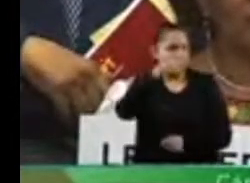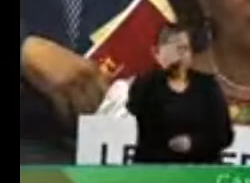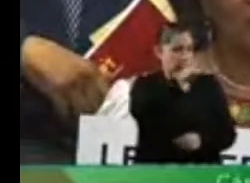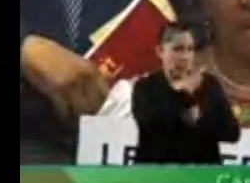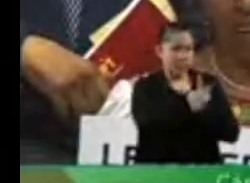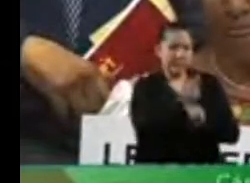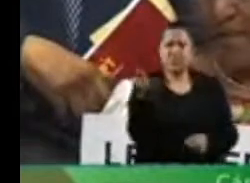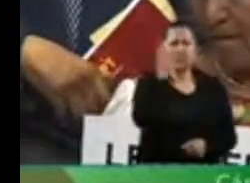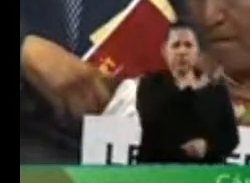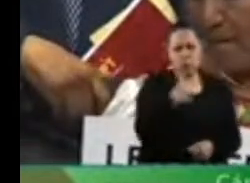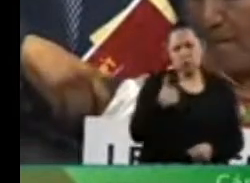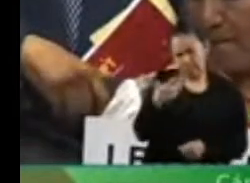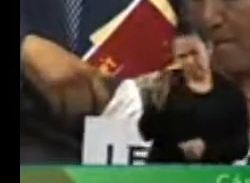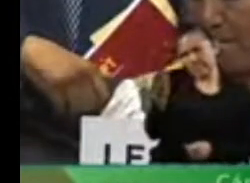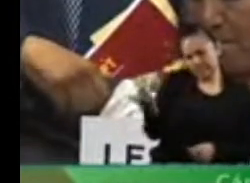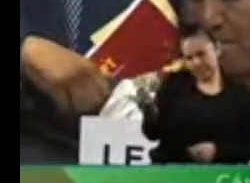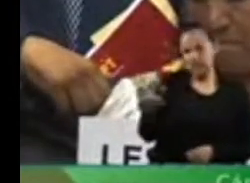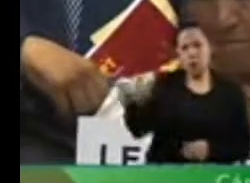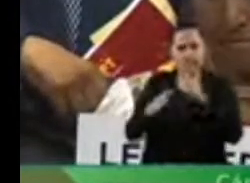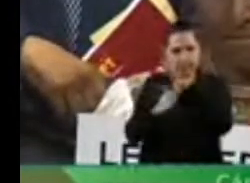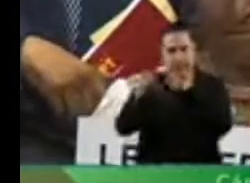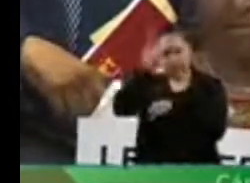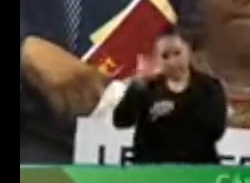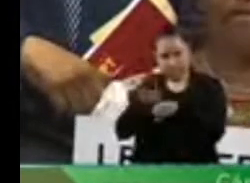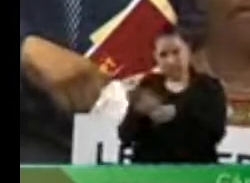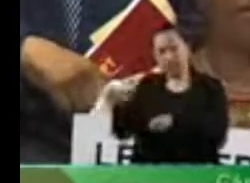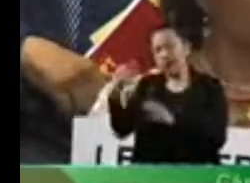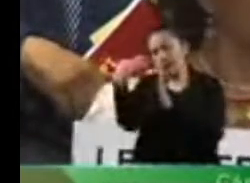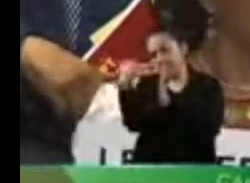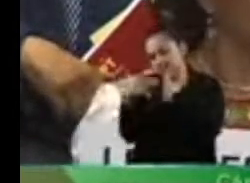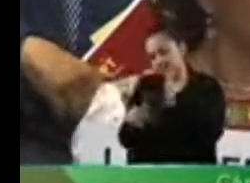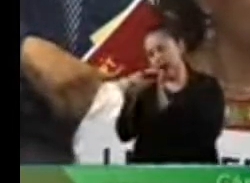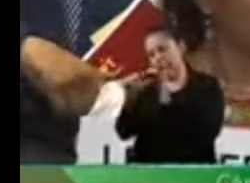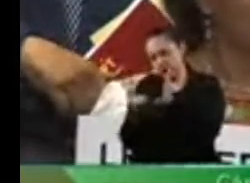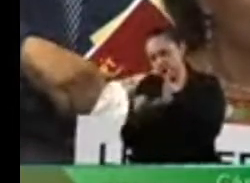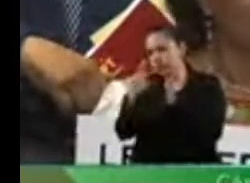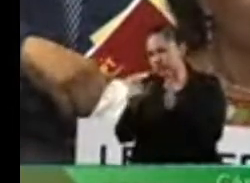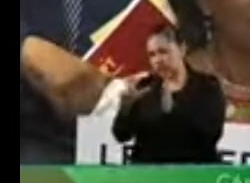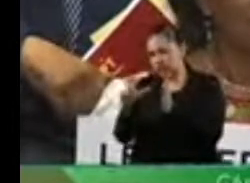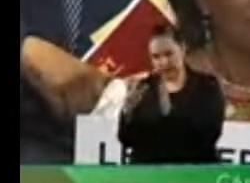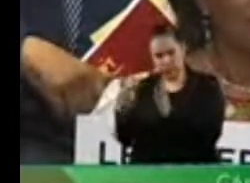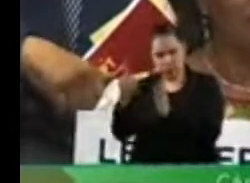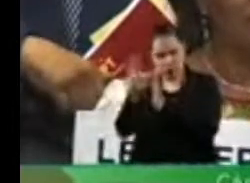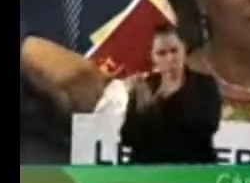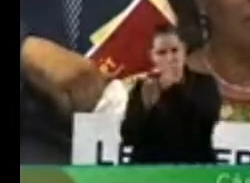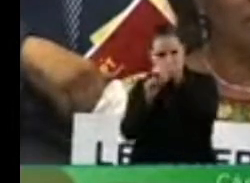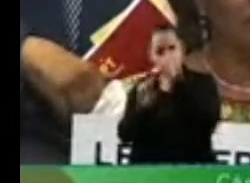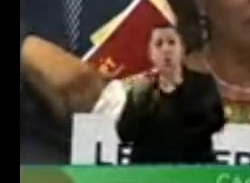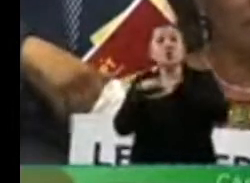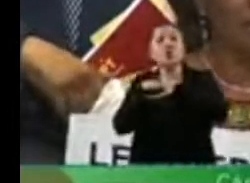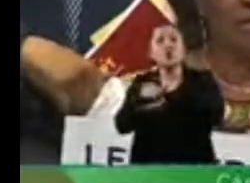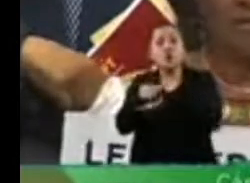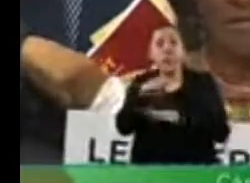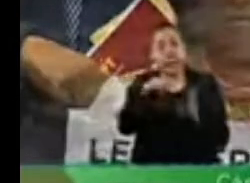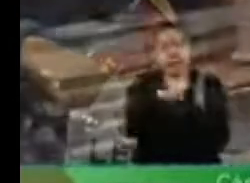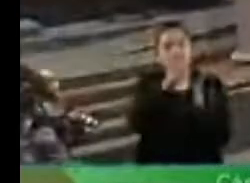mesa lea el artículo 136 constitucional de la inviolabilidad de la